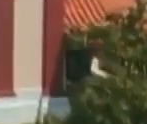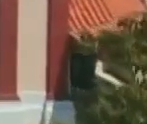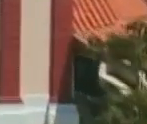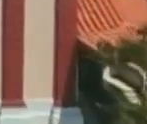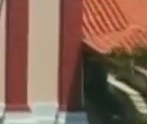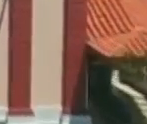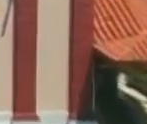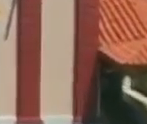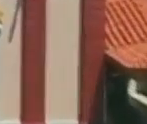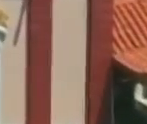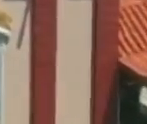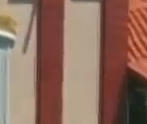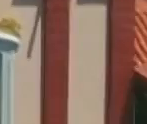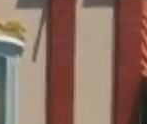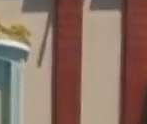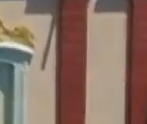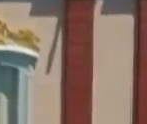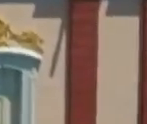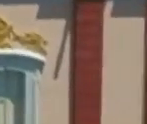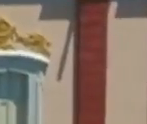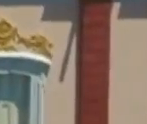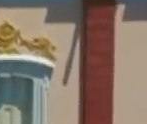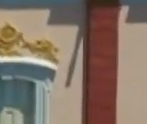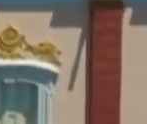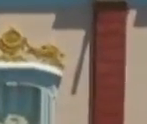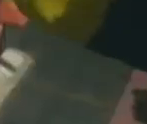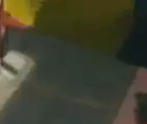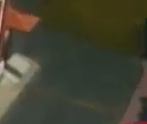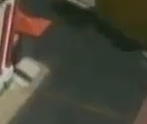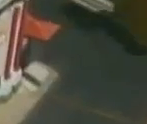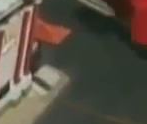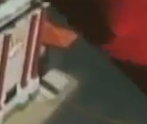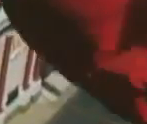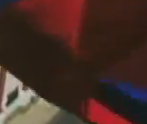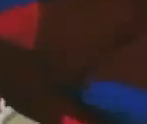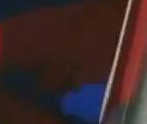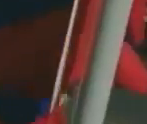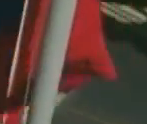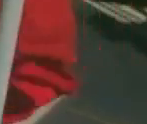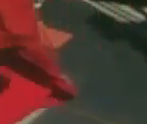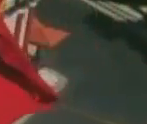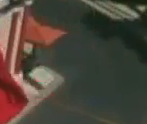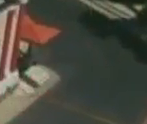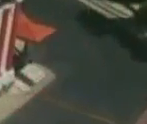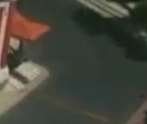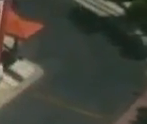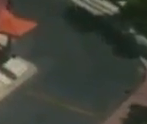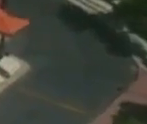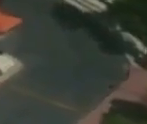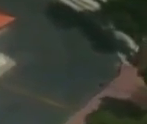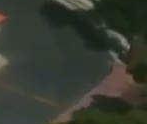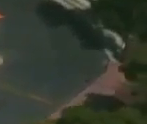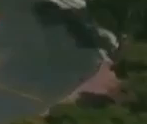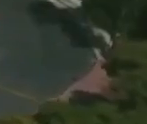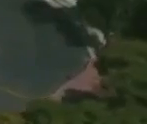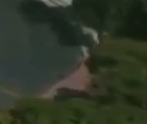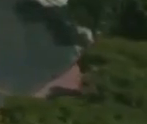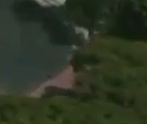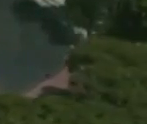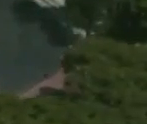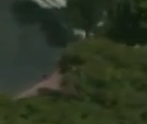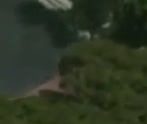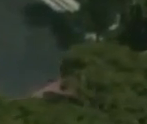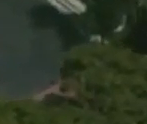medios nacionales e internacionales. Este 17 de febrero de 2021, el presidente constitucional de la